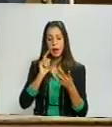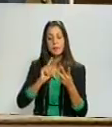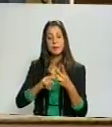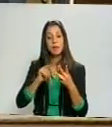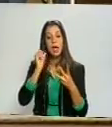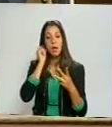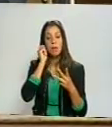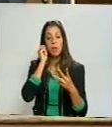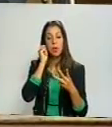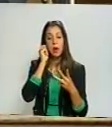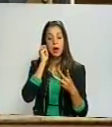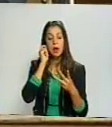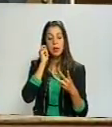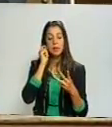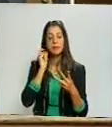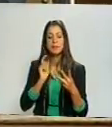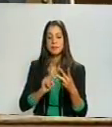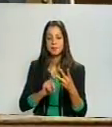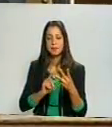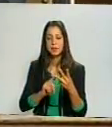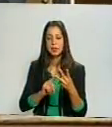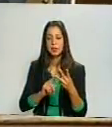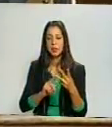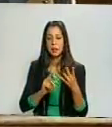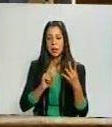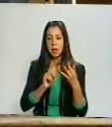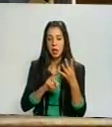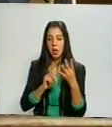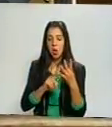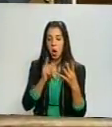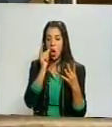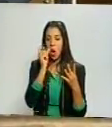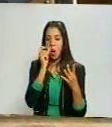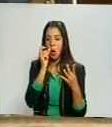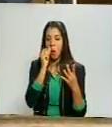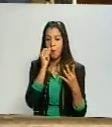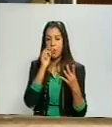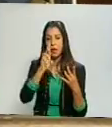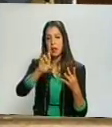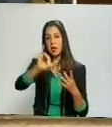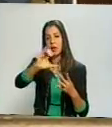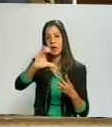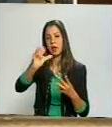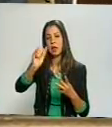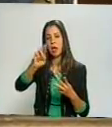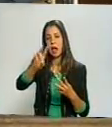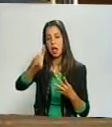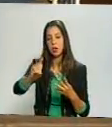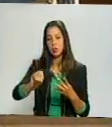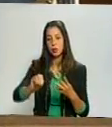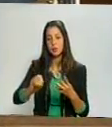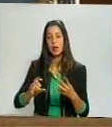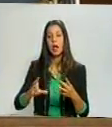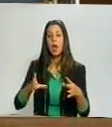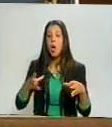constituyente Lidelis Ollón y el constituyente Ricardo Guerrero.